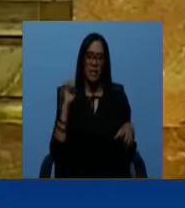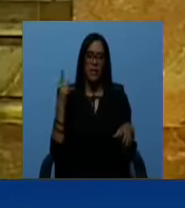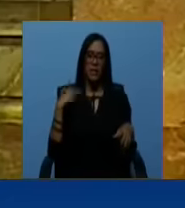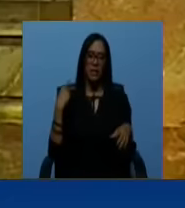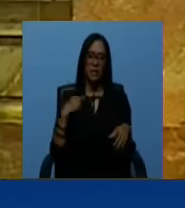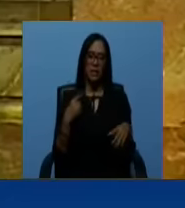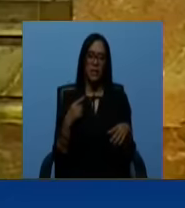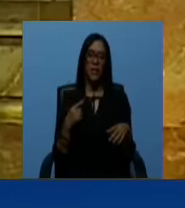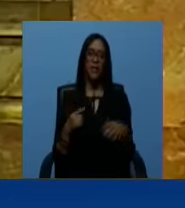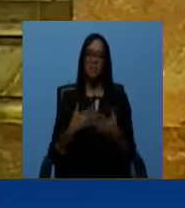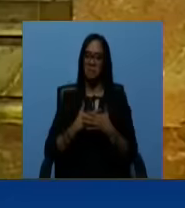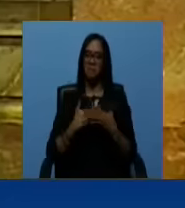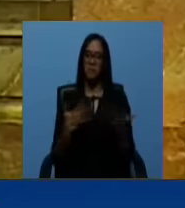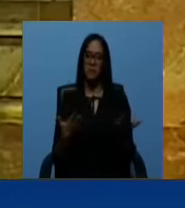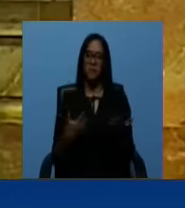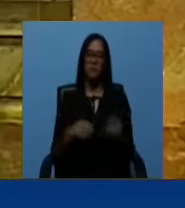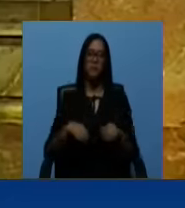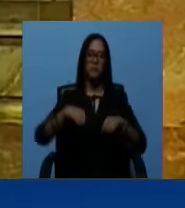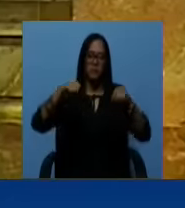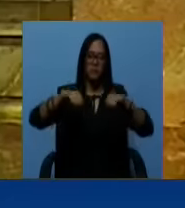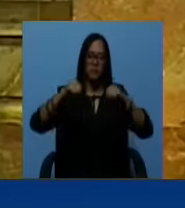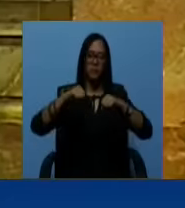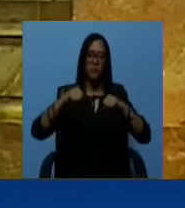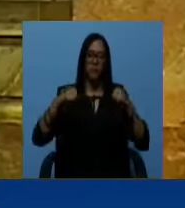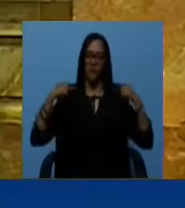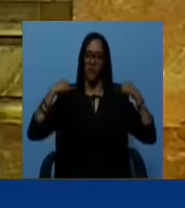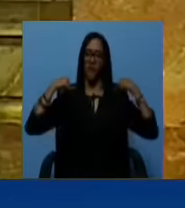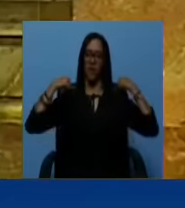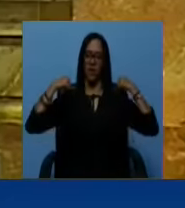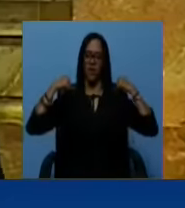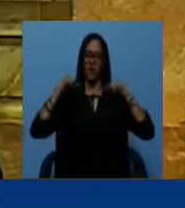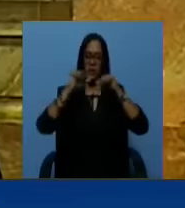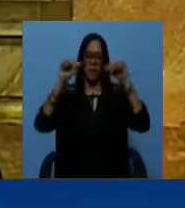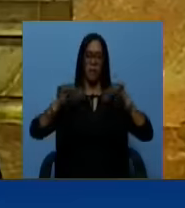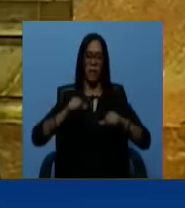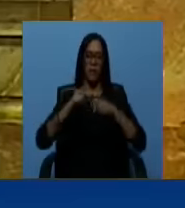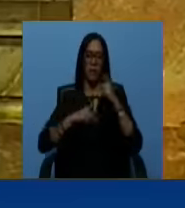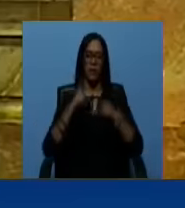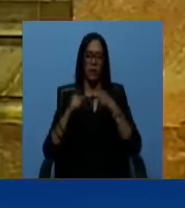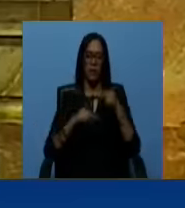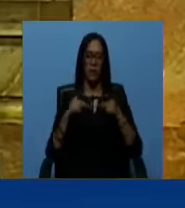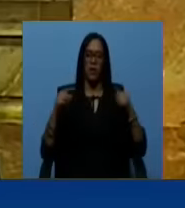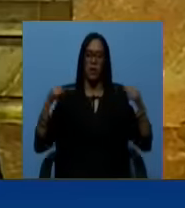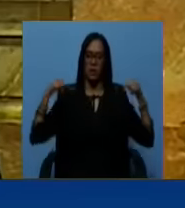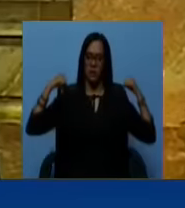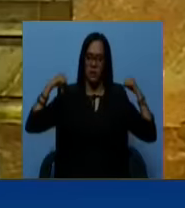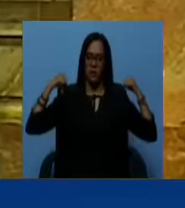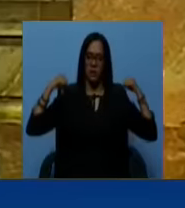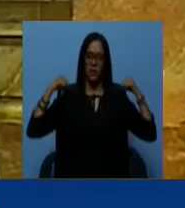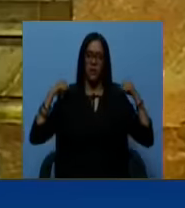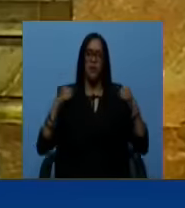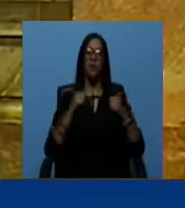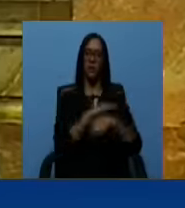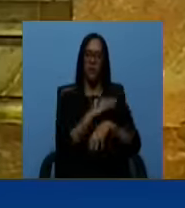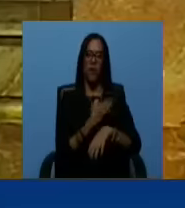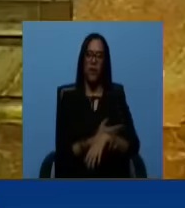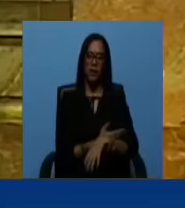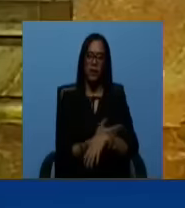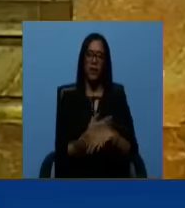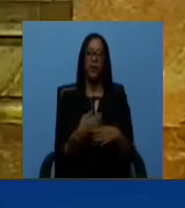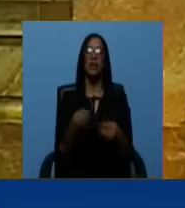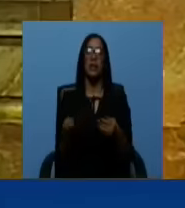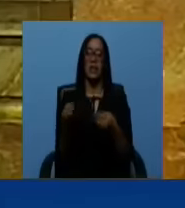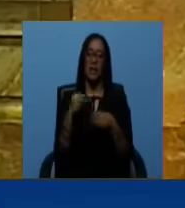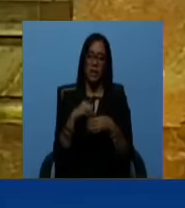la garantía de un mercado robusto y de un sistema productivo robusto, fuerte. Y